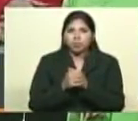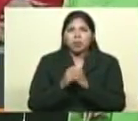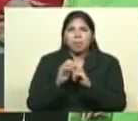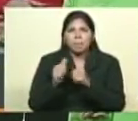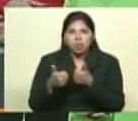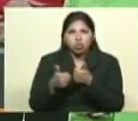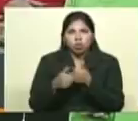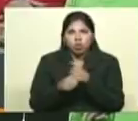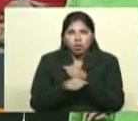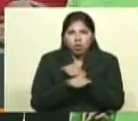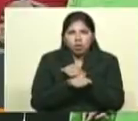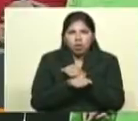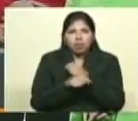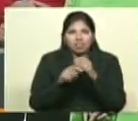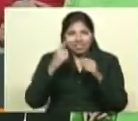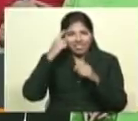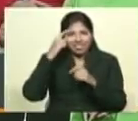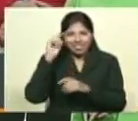que regó la raíz,